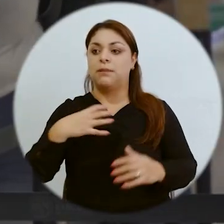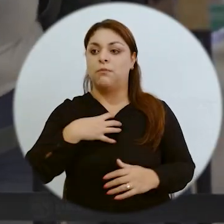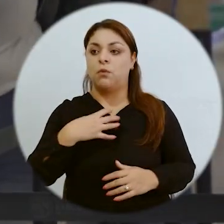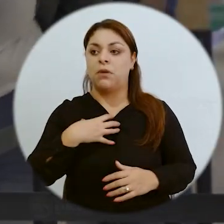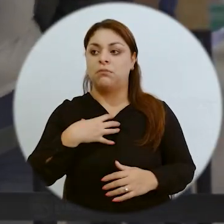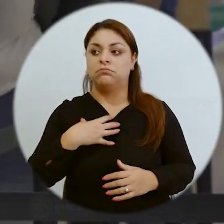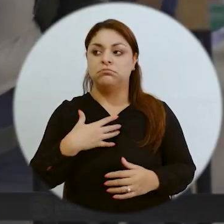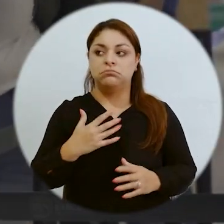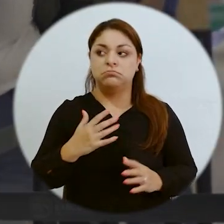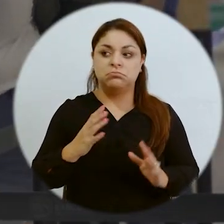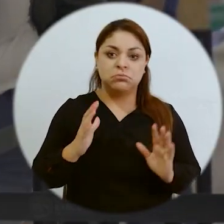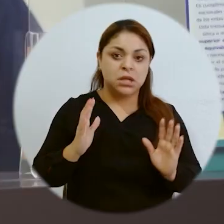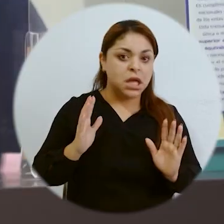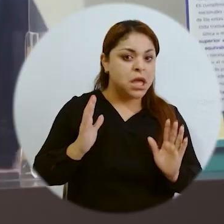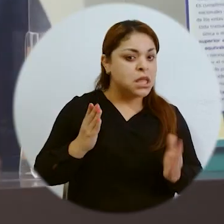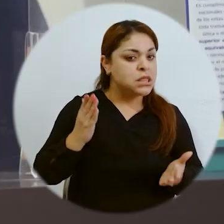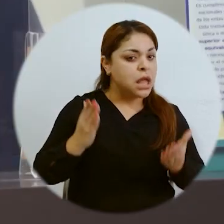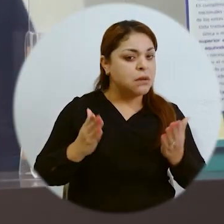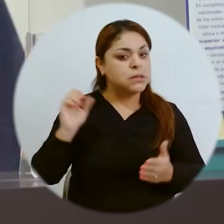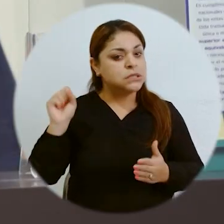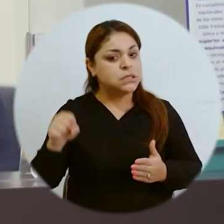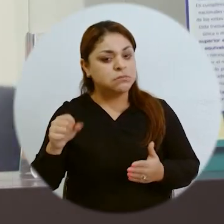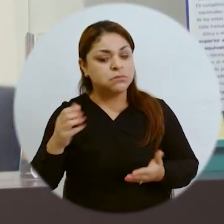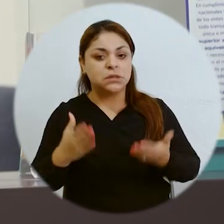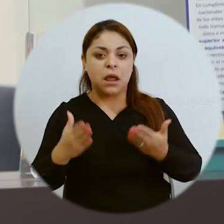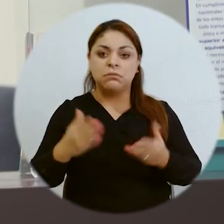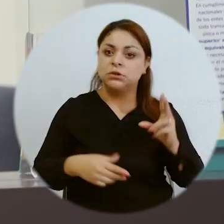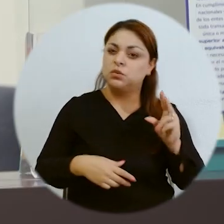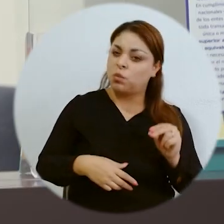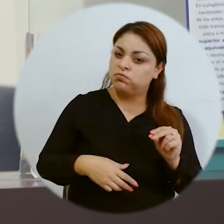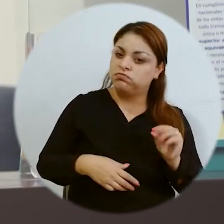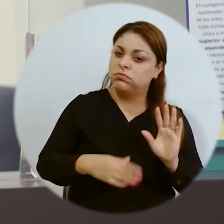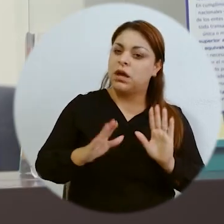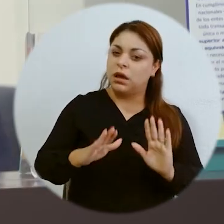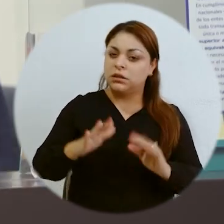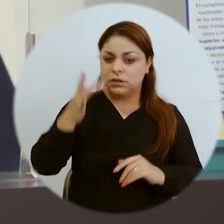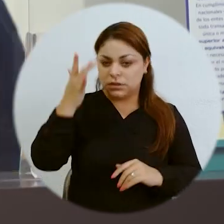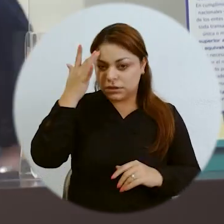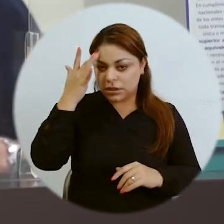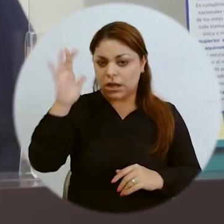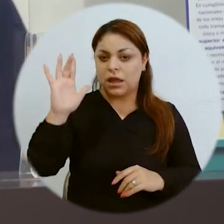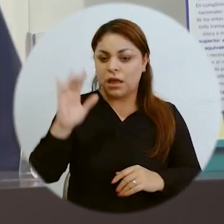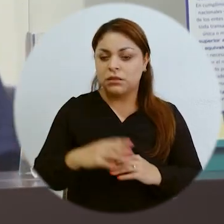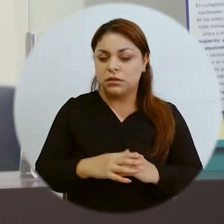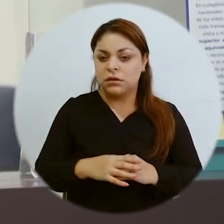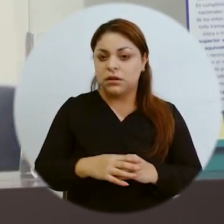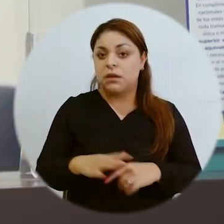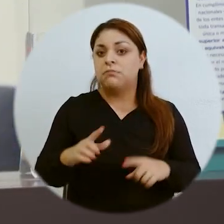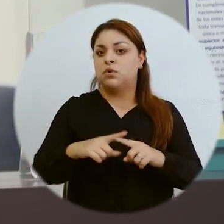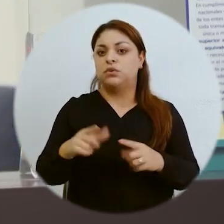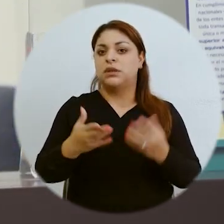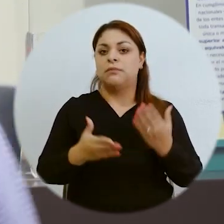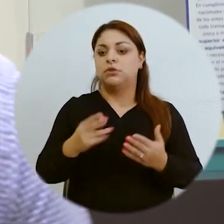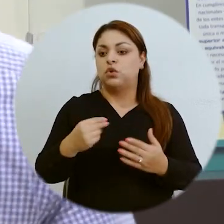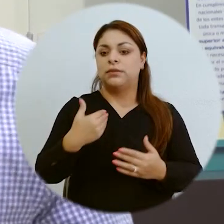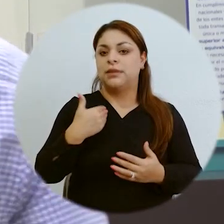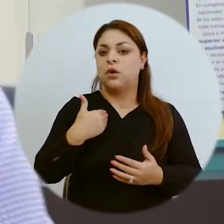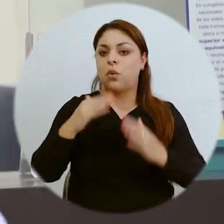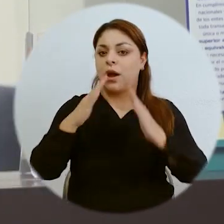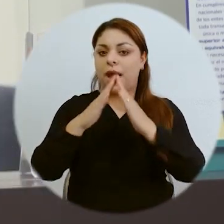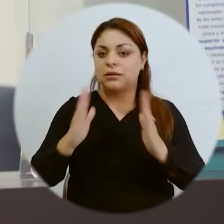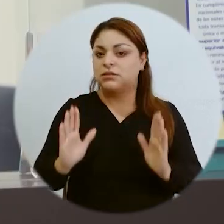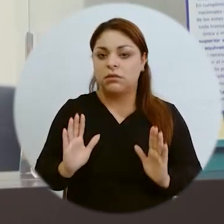sería muy peligroso que de repente nos convenzamos todos de que, como mis papás y mis abuelos tuvieron casa propia, entonces todos debieran tener casa